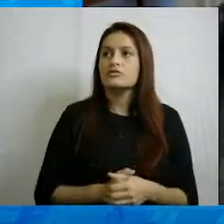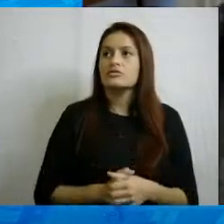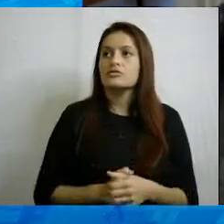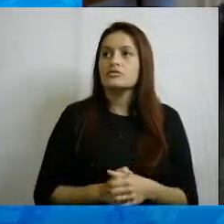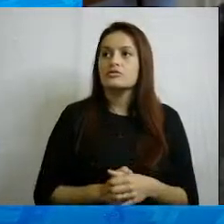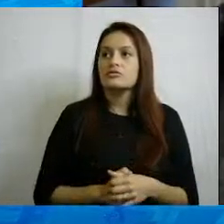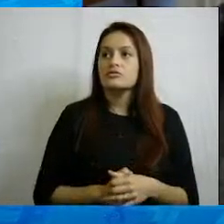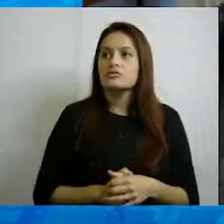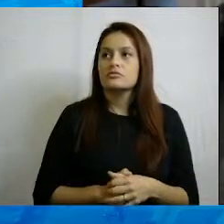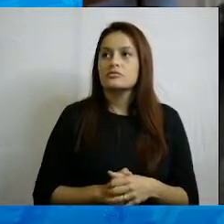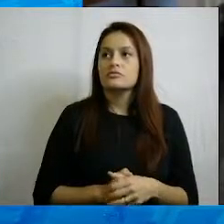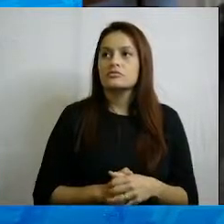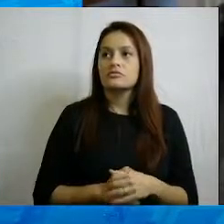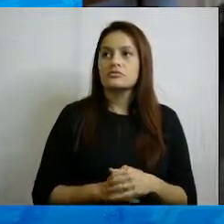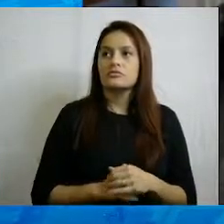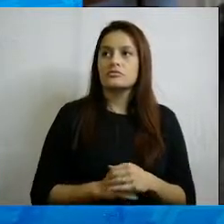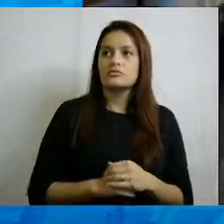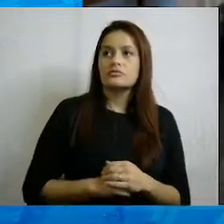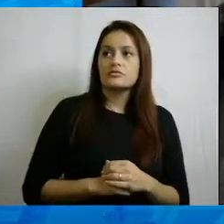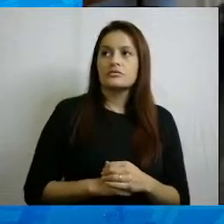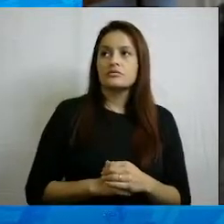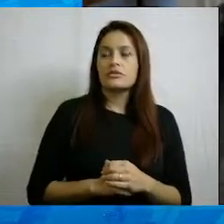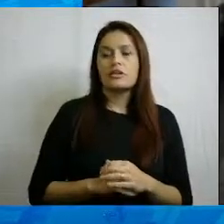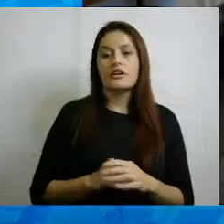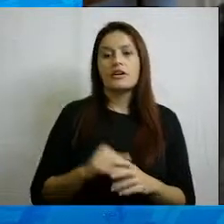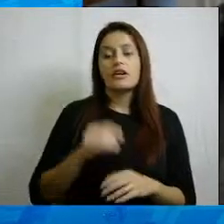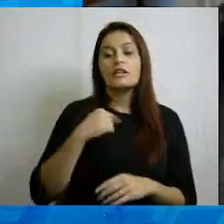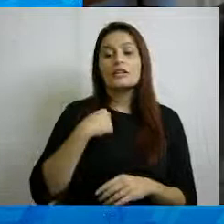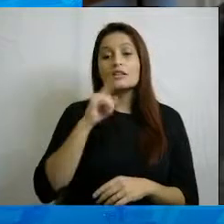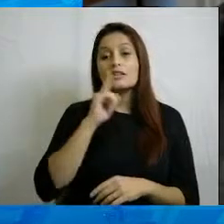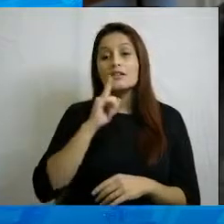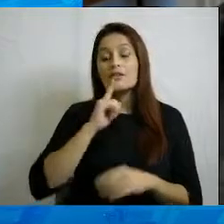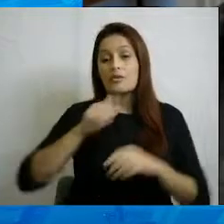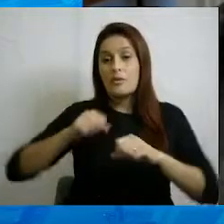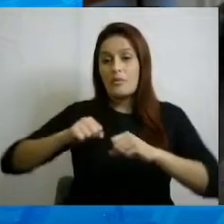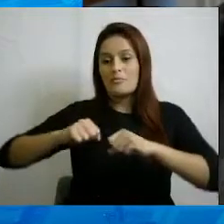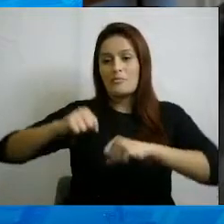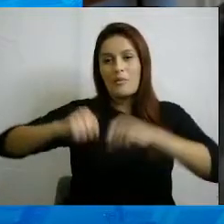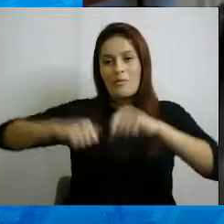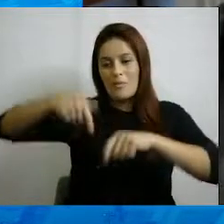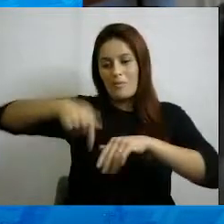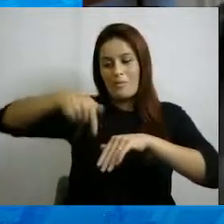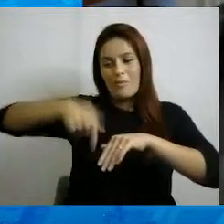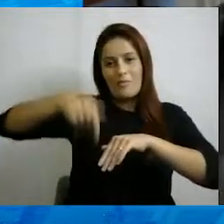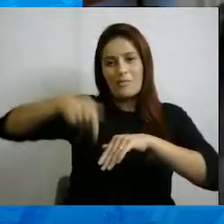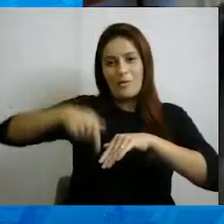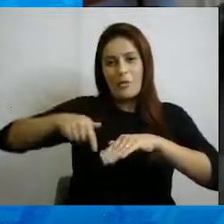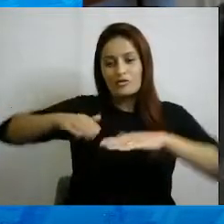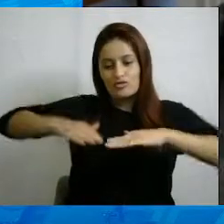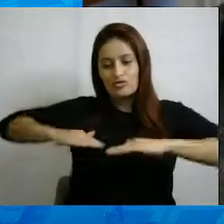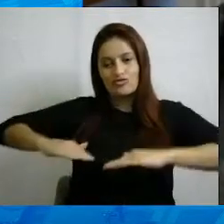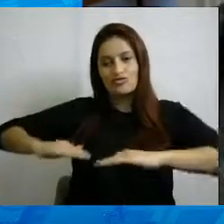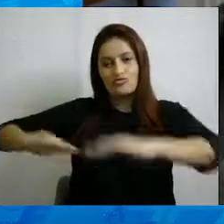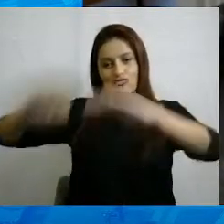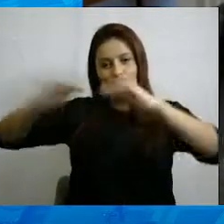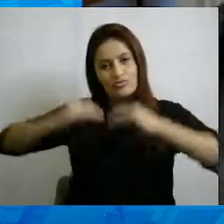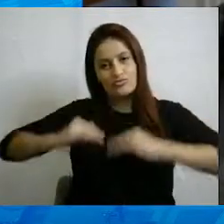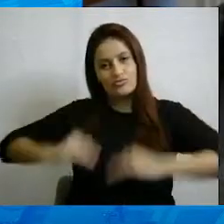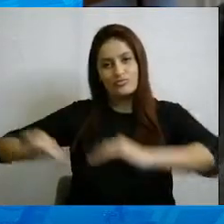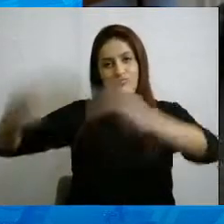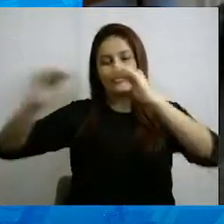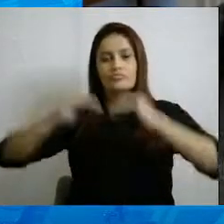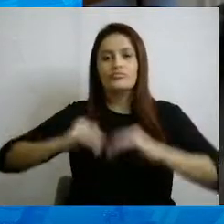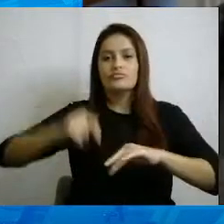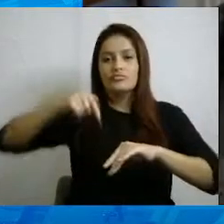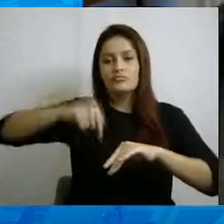empresaria, Capital Abeja. Yo tenía una máquina, me amanecía cosiendo cuando me mandaban a hacer cosas y yo las hacía.